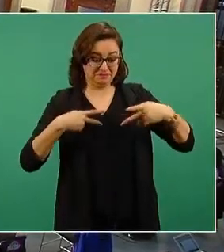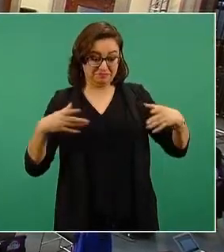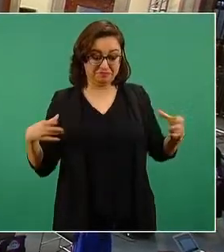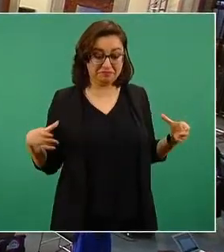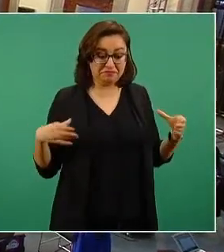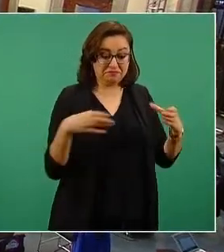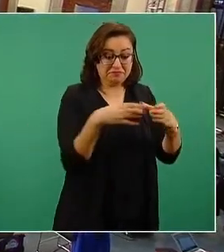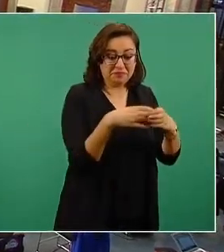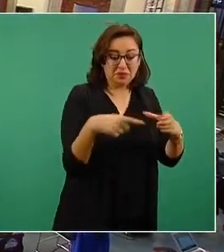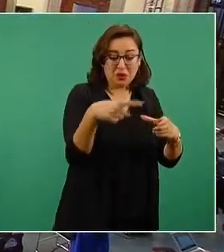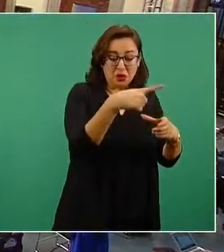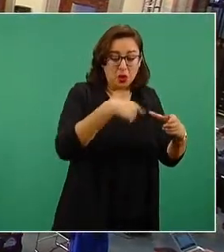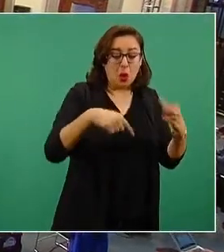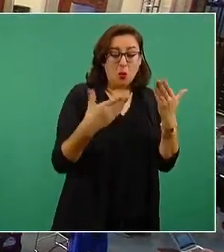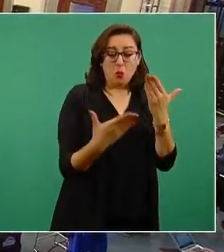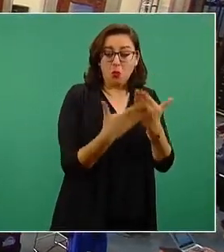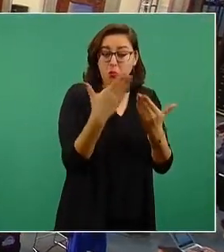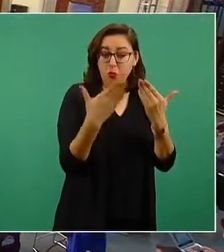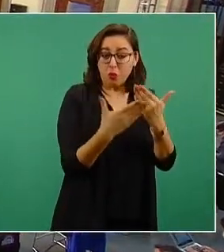en pocas manos